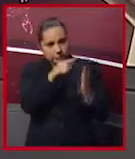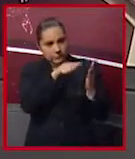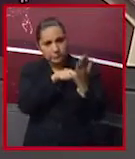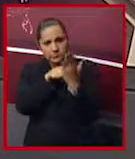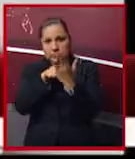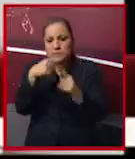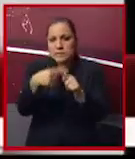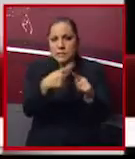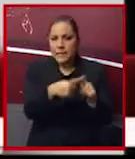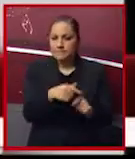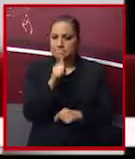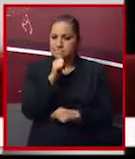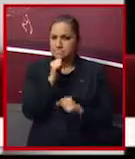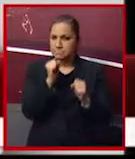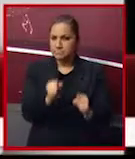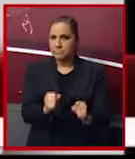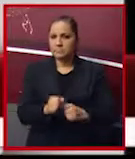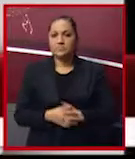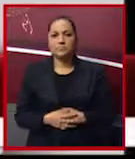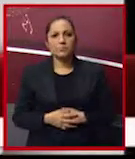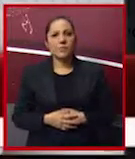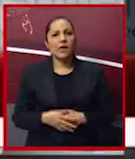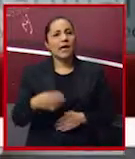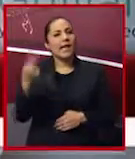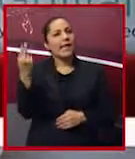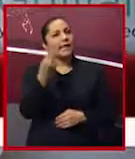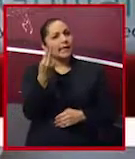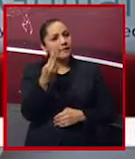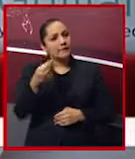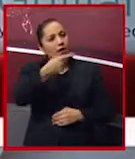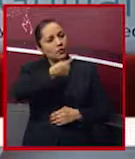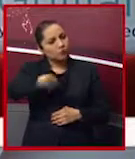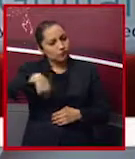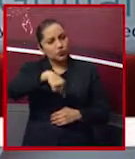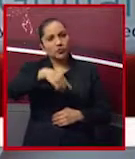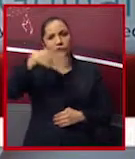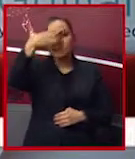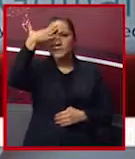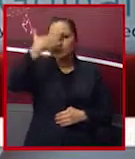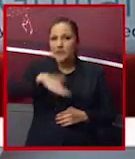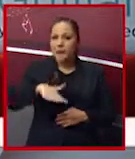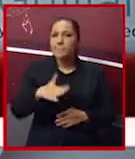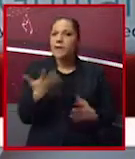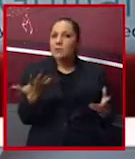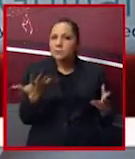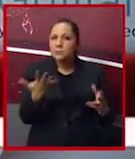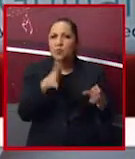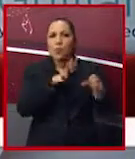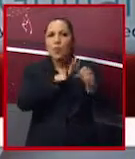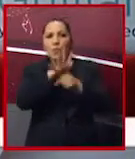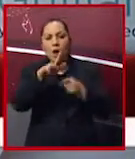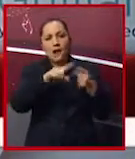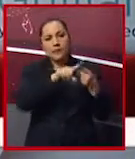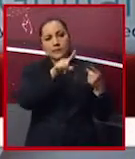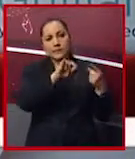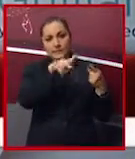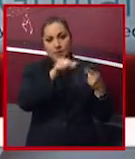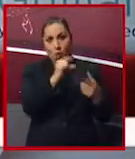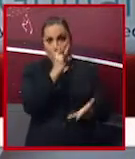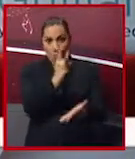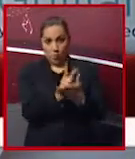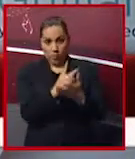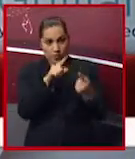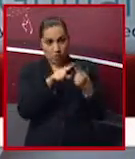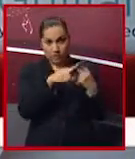Hay que estar conscientes de que hay otros brotes virales aparte de Zika. Se mencionó